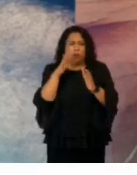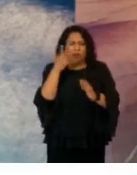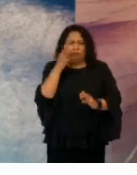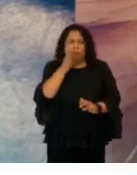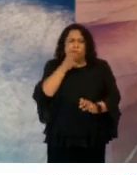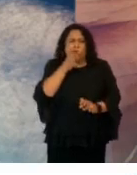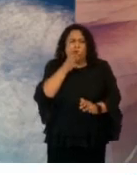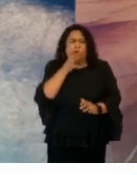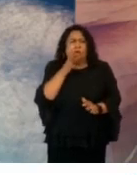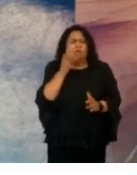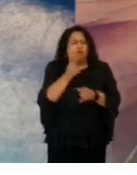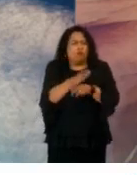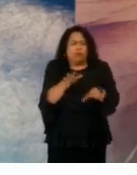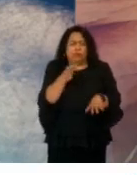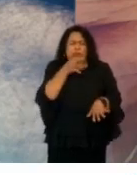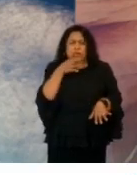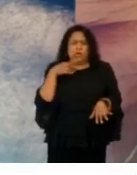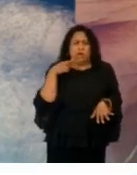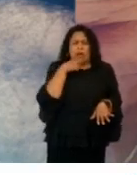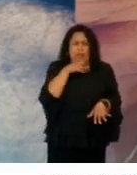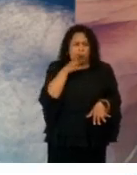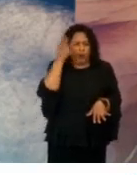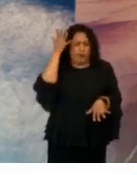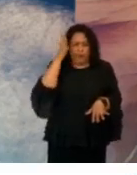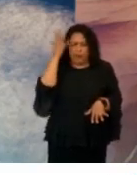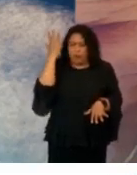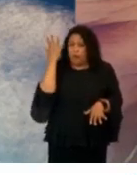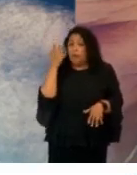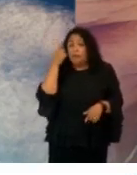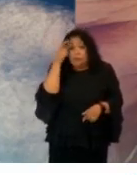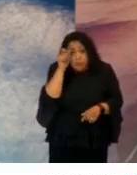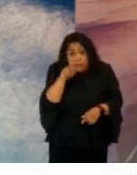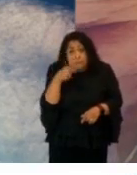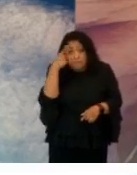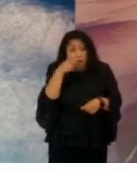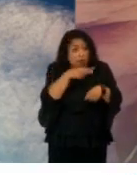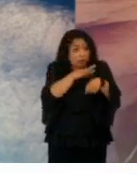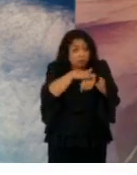veloz, para informarnos de manera muy veloz, incluso para